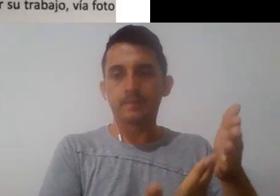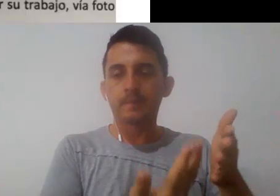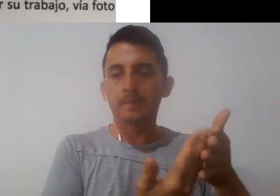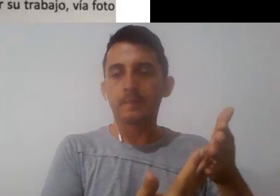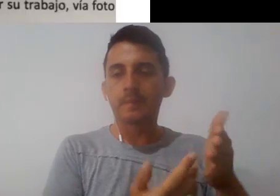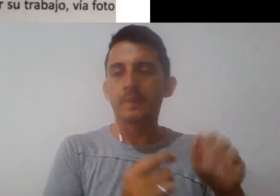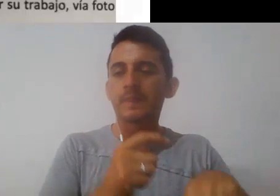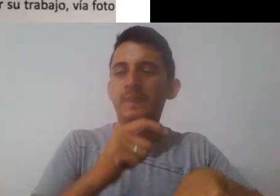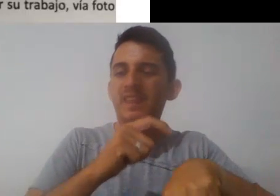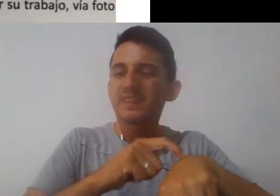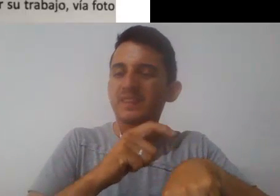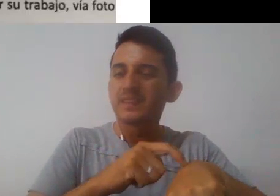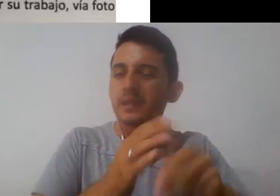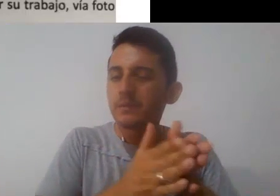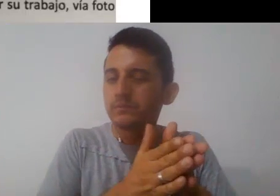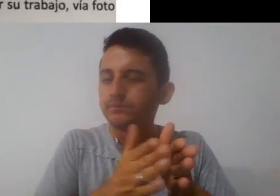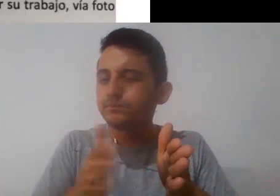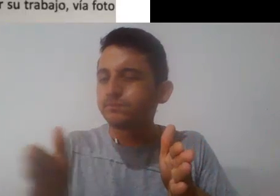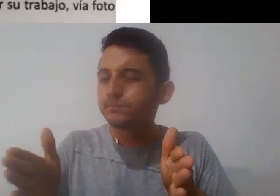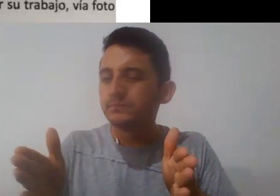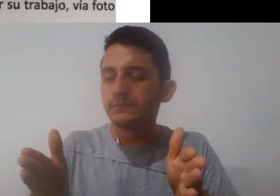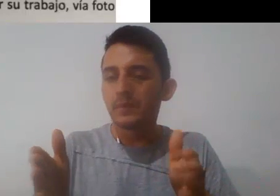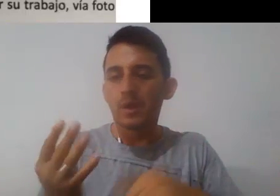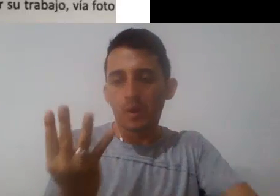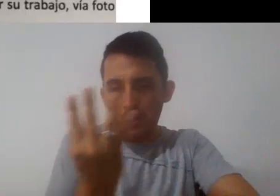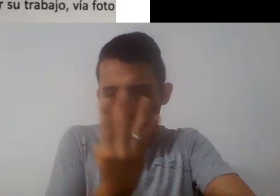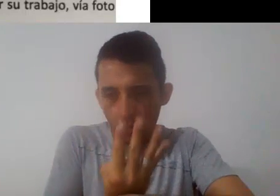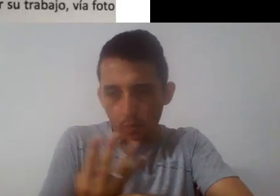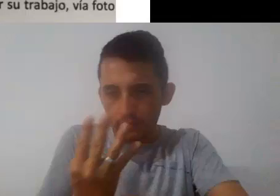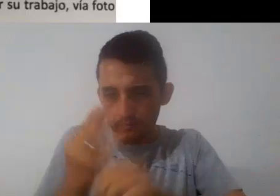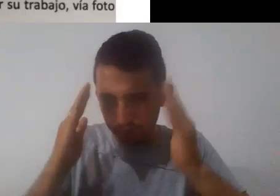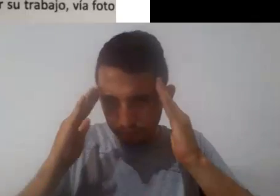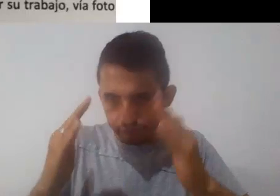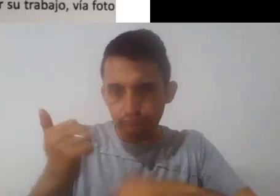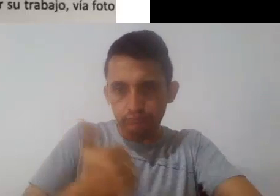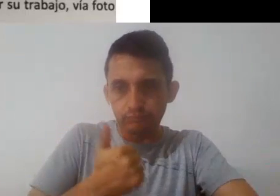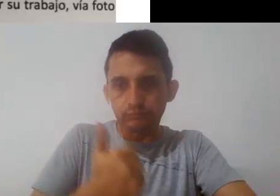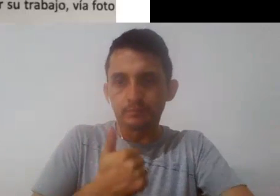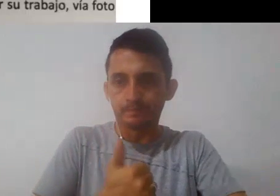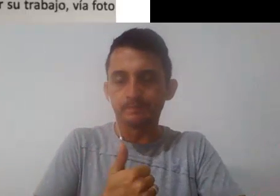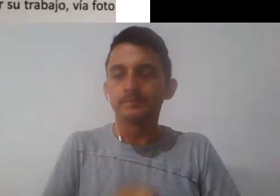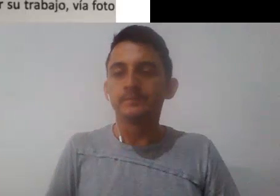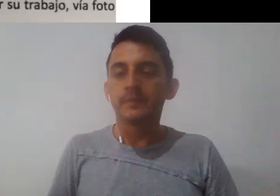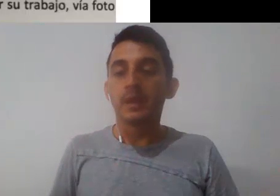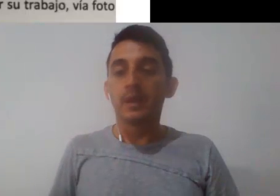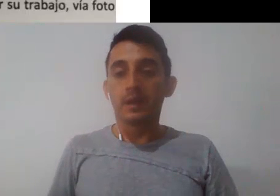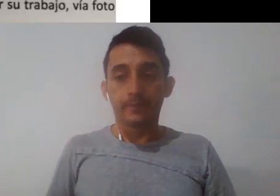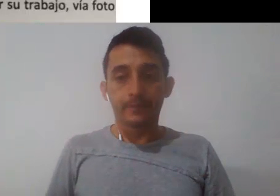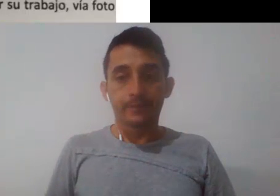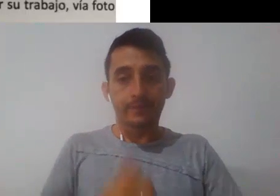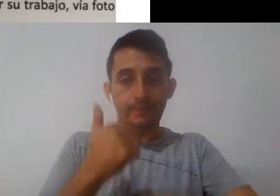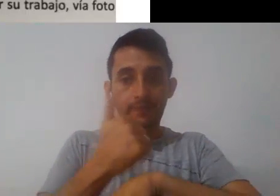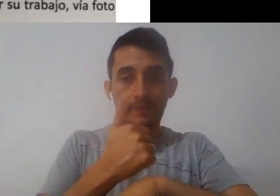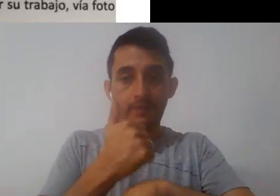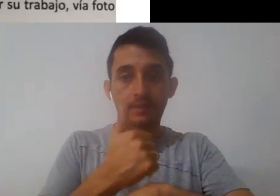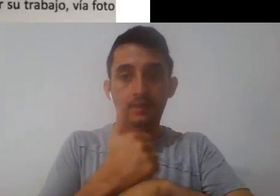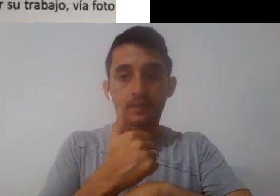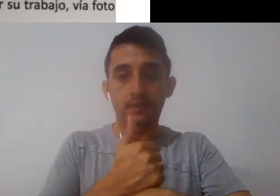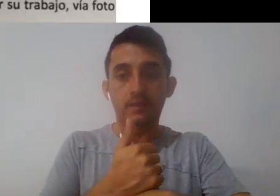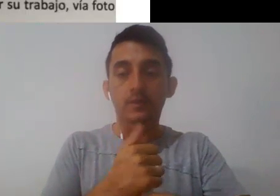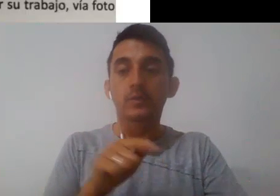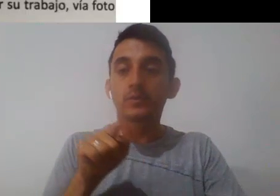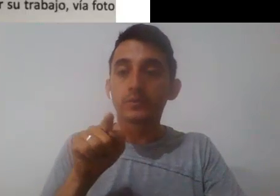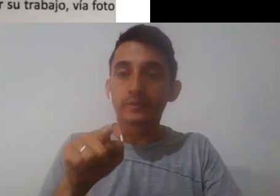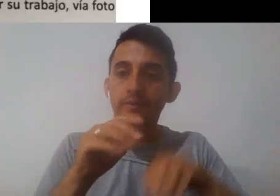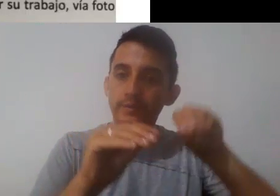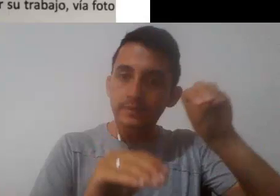Intensidad 4 horas Trabajo Realizar